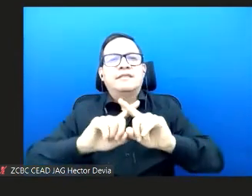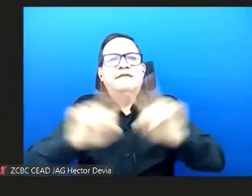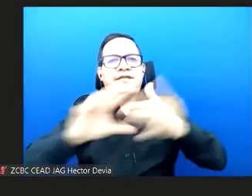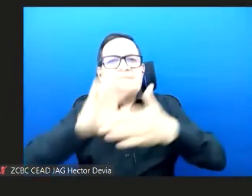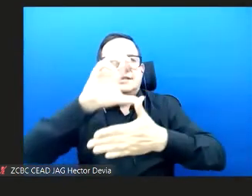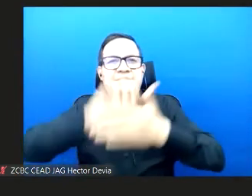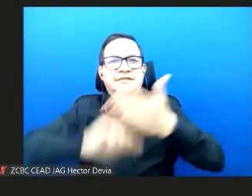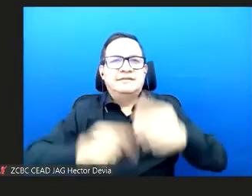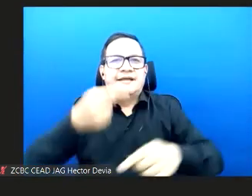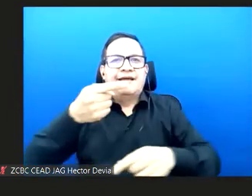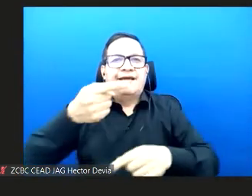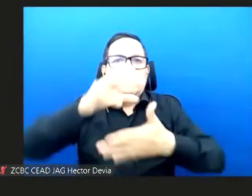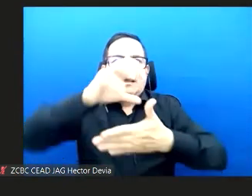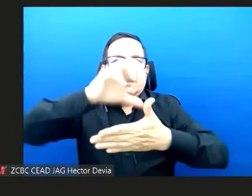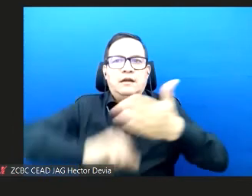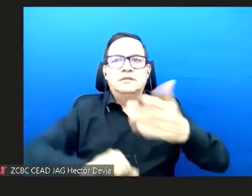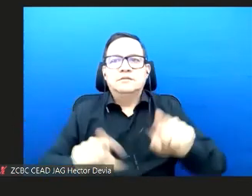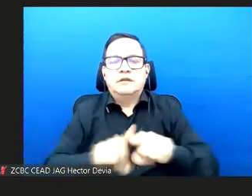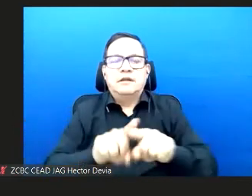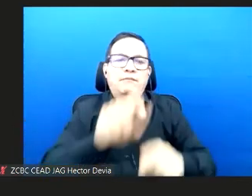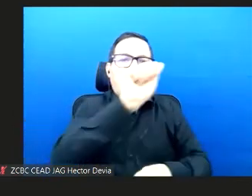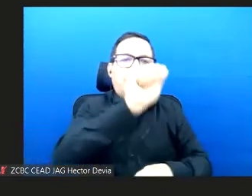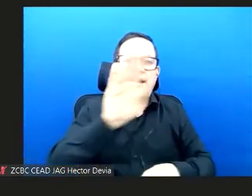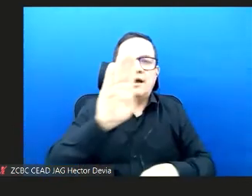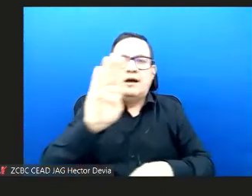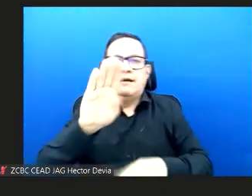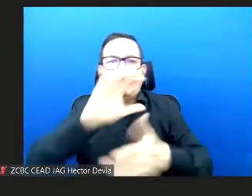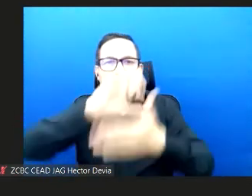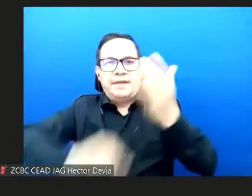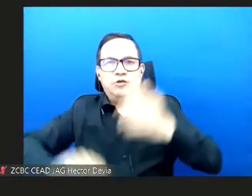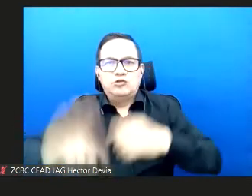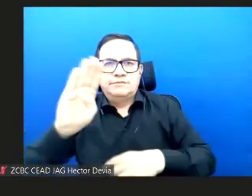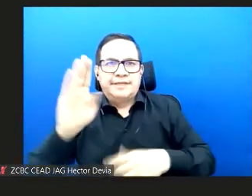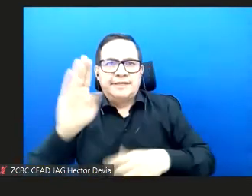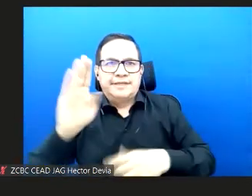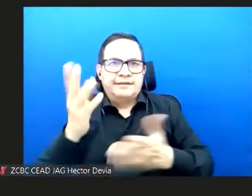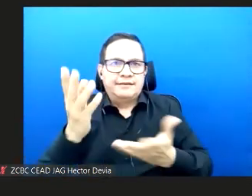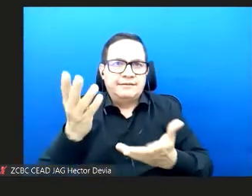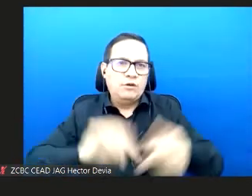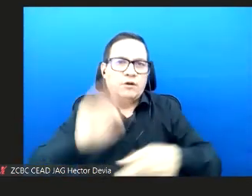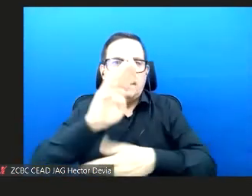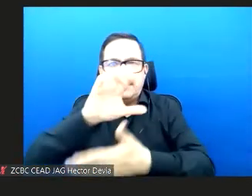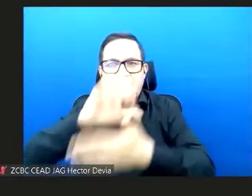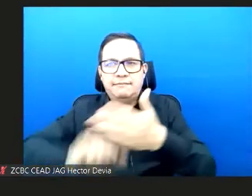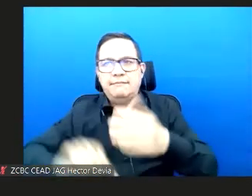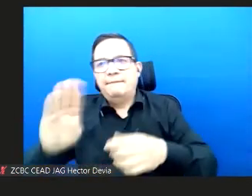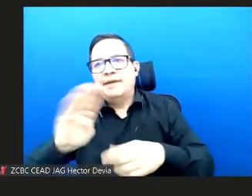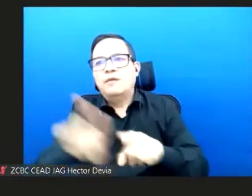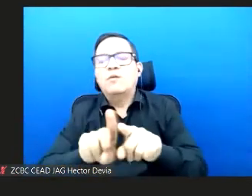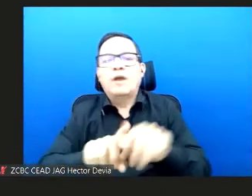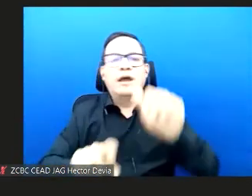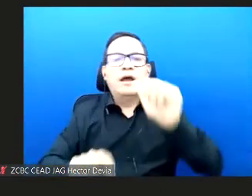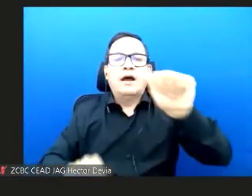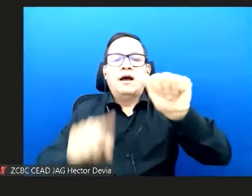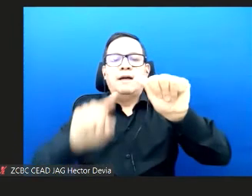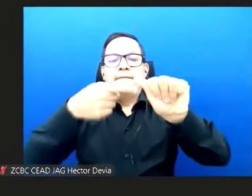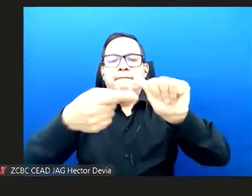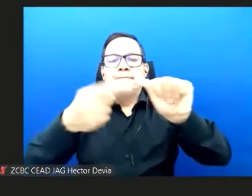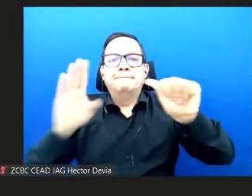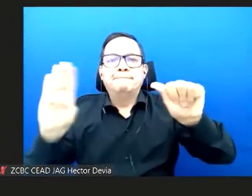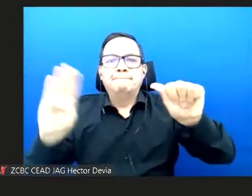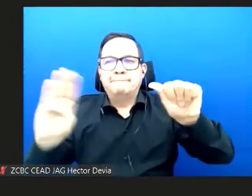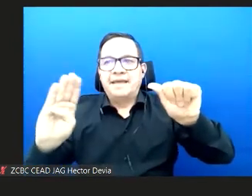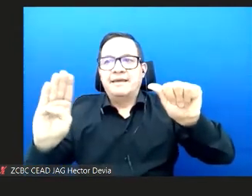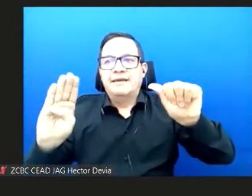de dos conjuntos A y B, que se representa A diferencia de B o A menos B, ¿sí?